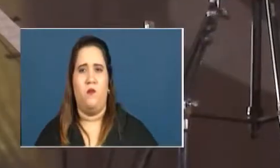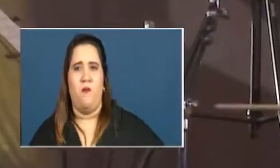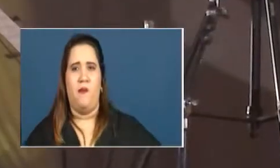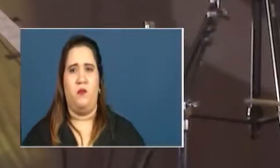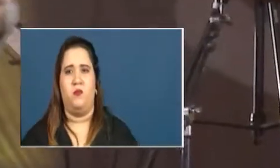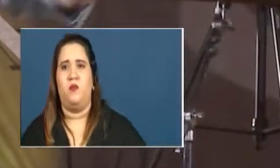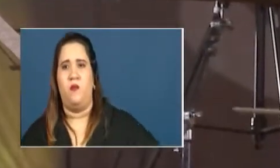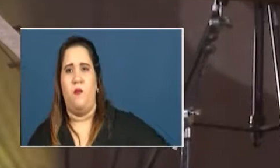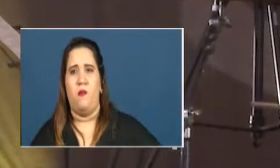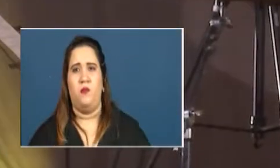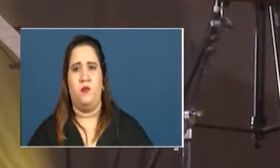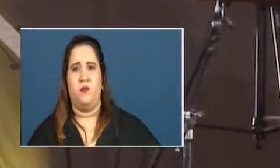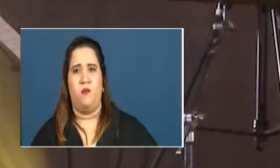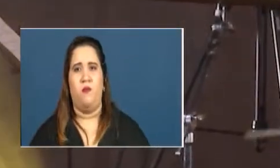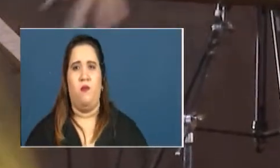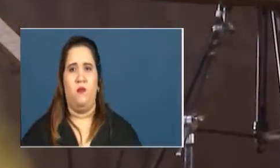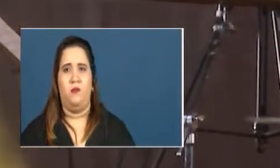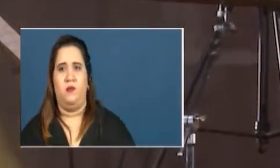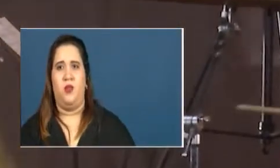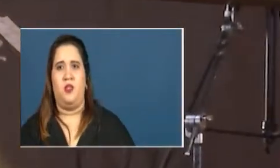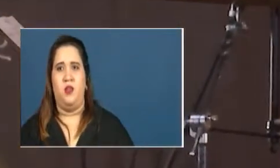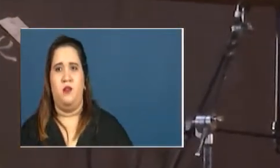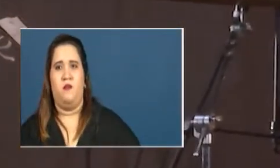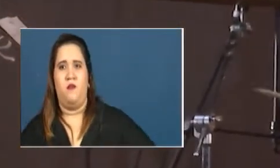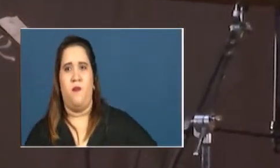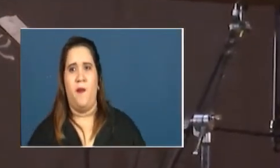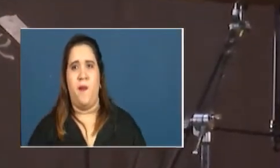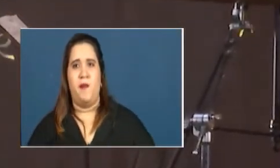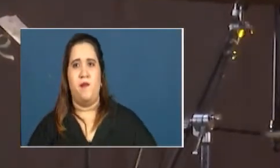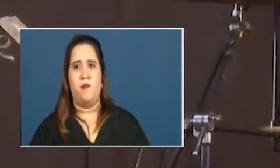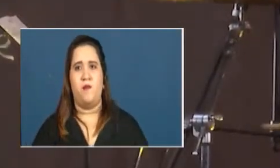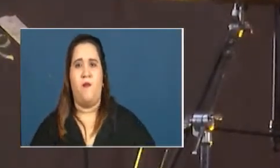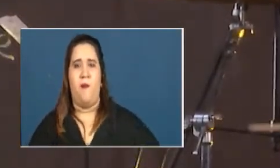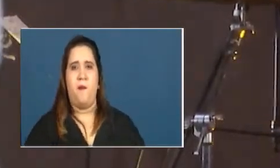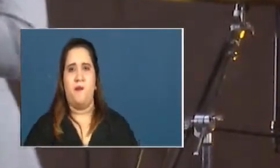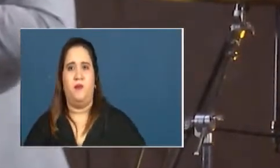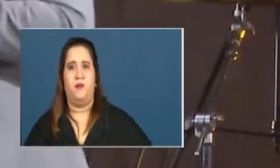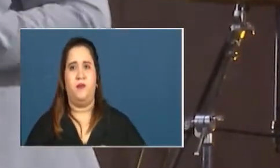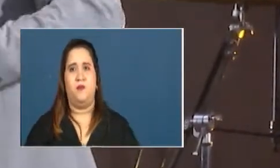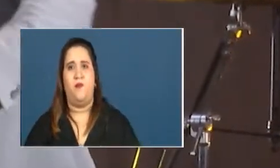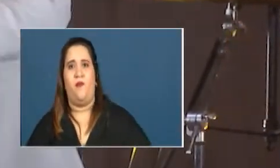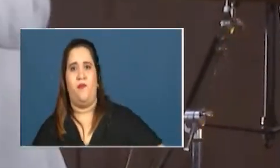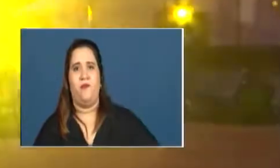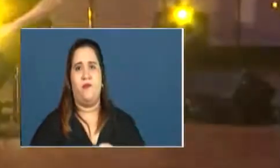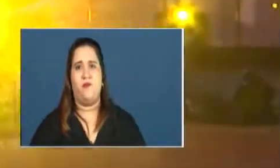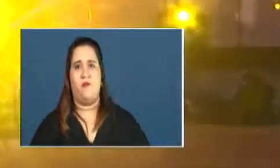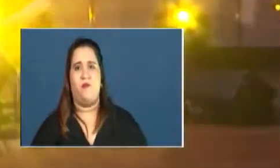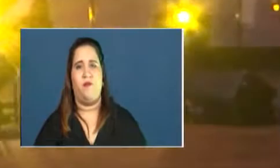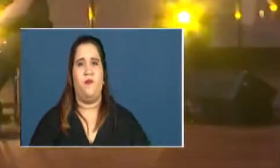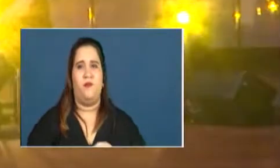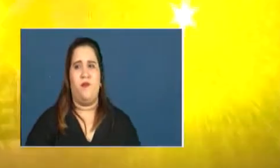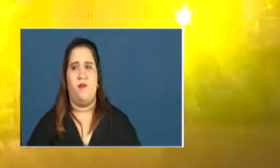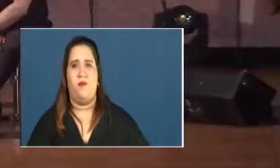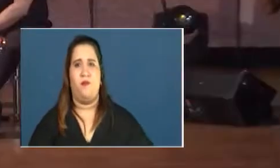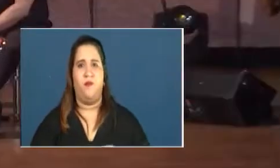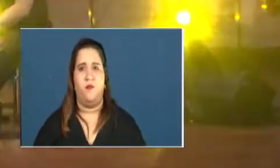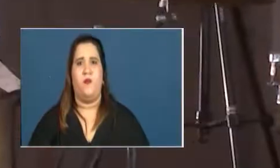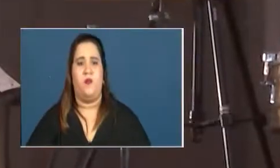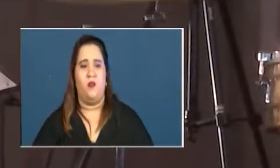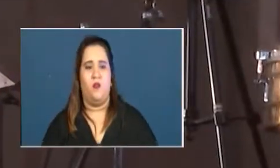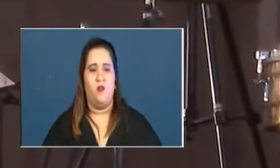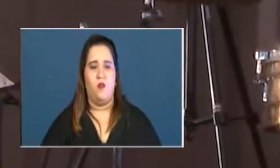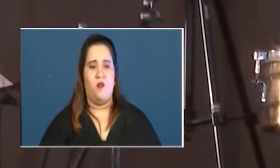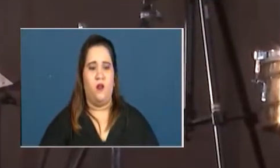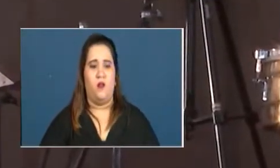digan, esta es mi vida y así soy yo. Critiquen lo que critiquen, yo sigo con mi tumba. Yo vivo